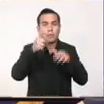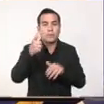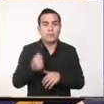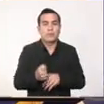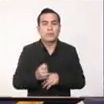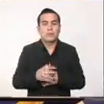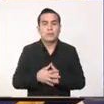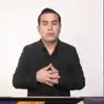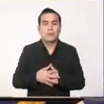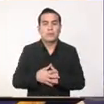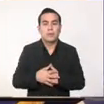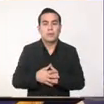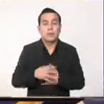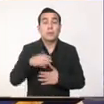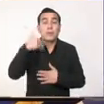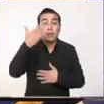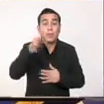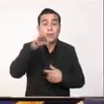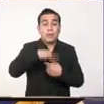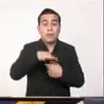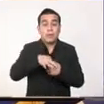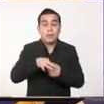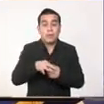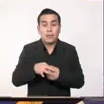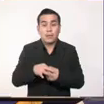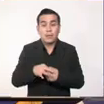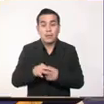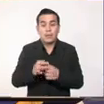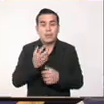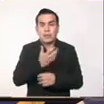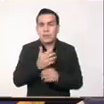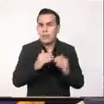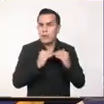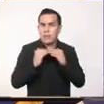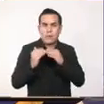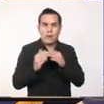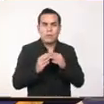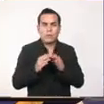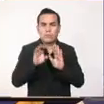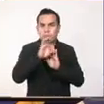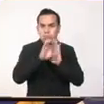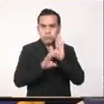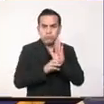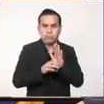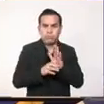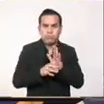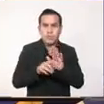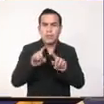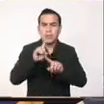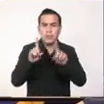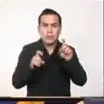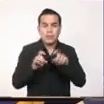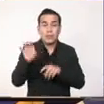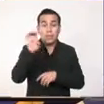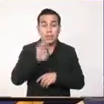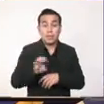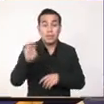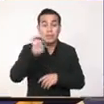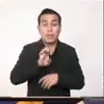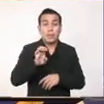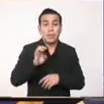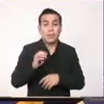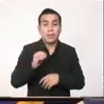8 meses. Para que se elija de nuevo, él tendrá que concursar como todos los demás, llevar su currículum, lo van a entrevistar en la Asamblea, y en enero la